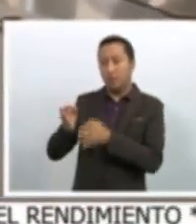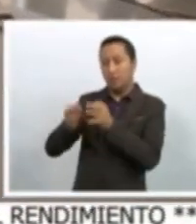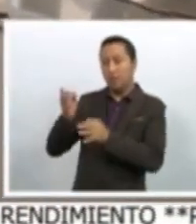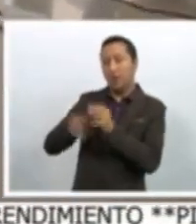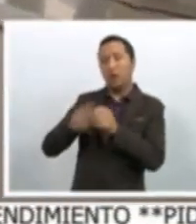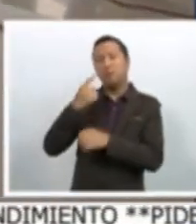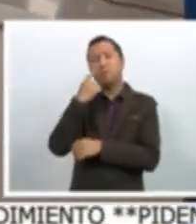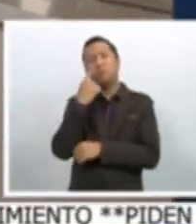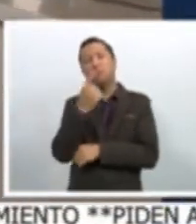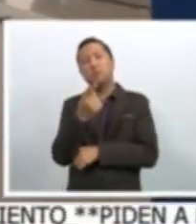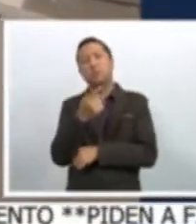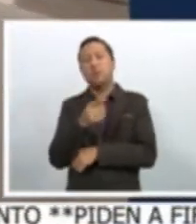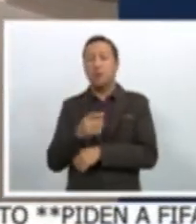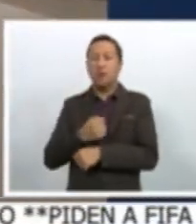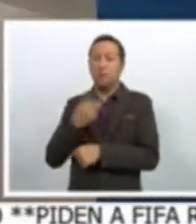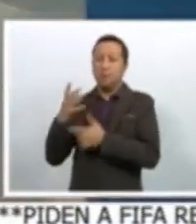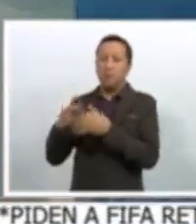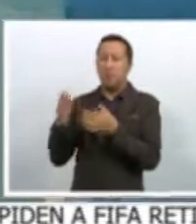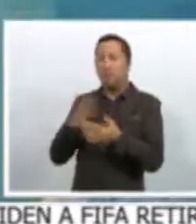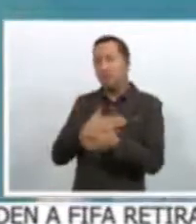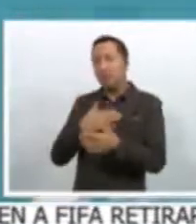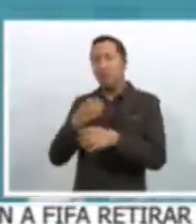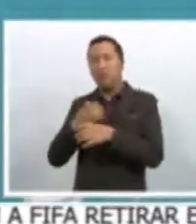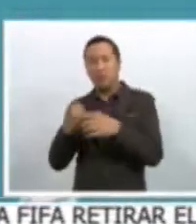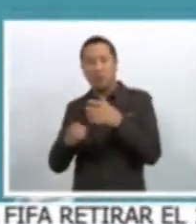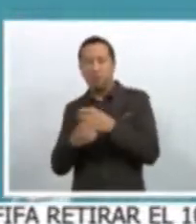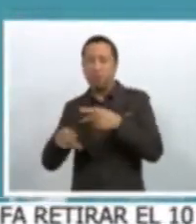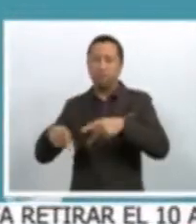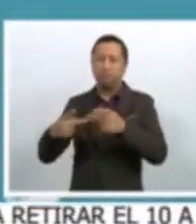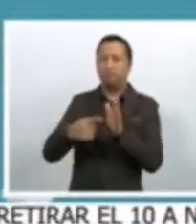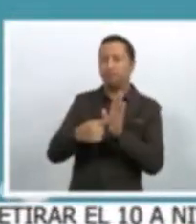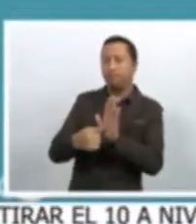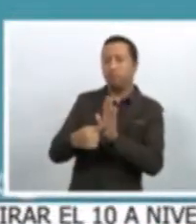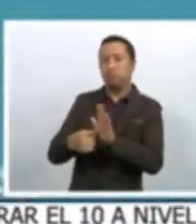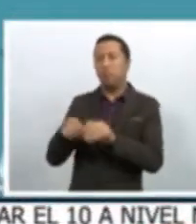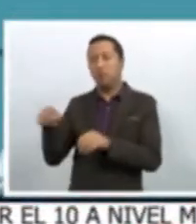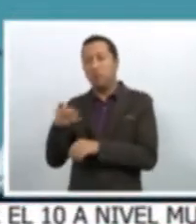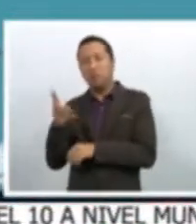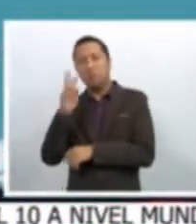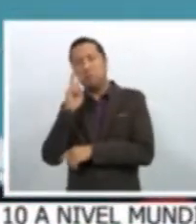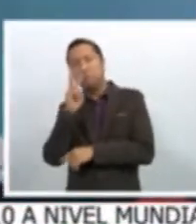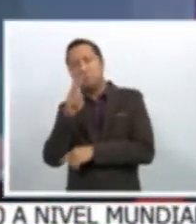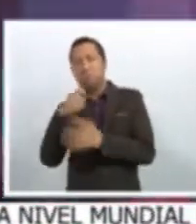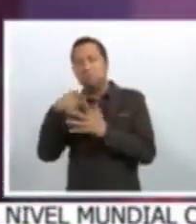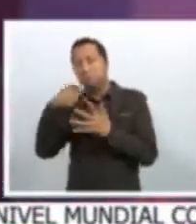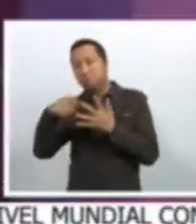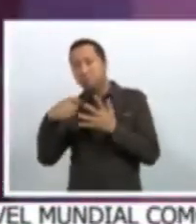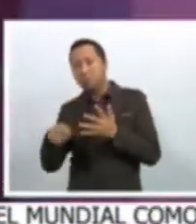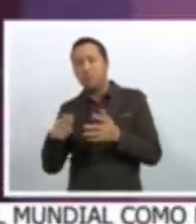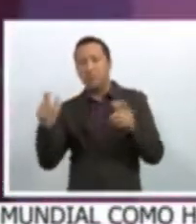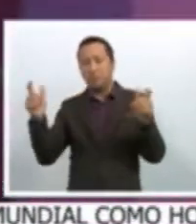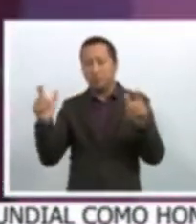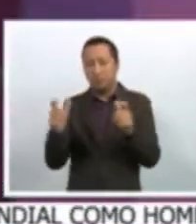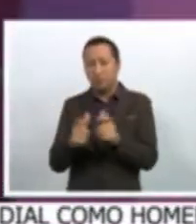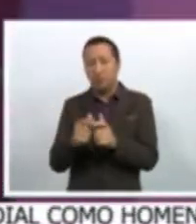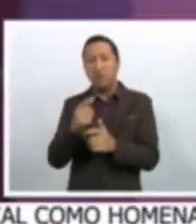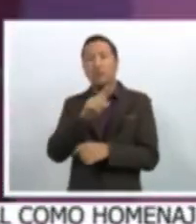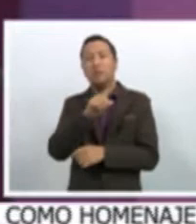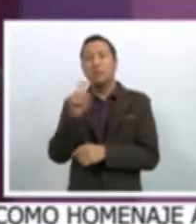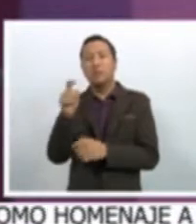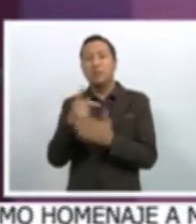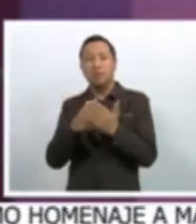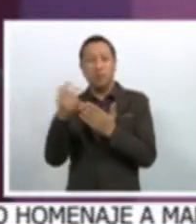duró 3 minutos, que tenía los elementos que ya habían visto en las clases, pasaron a esta ronda. 100 proyectos pasaron a un